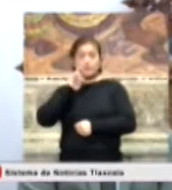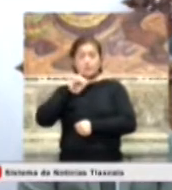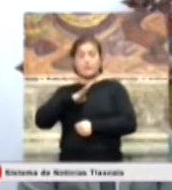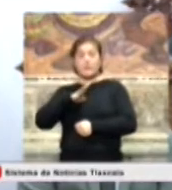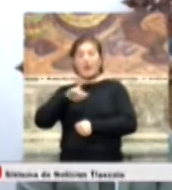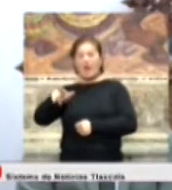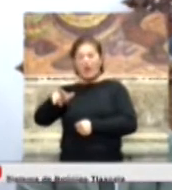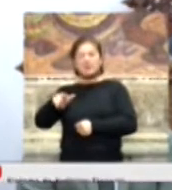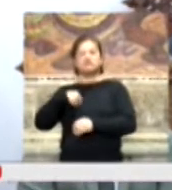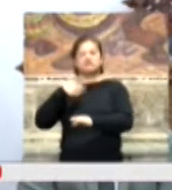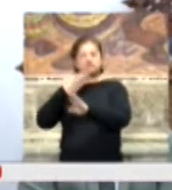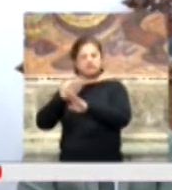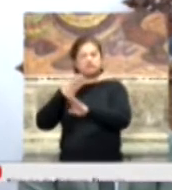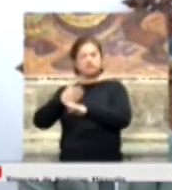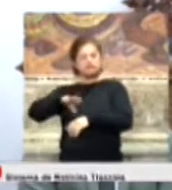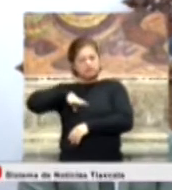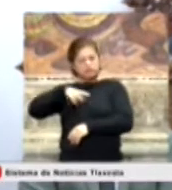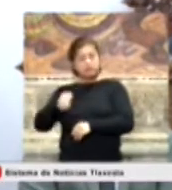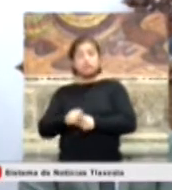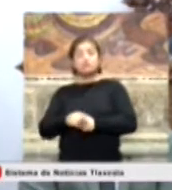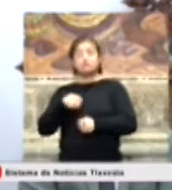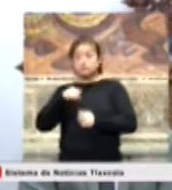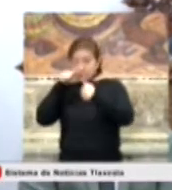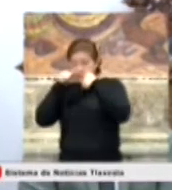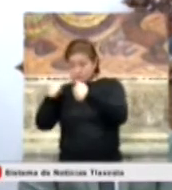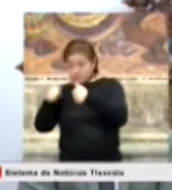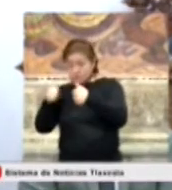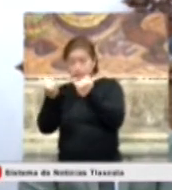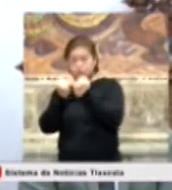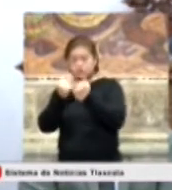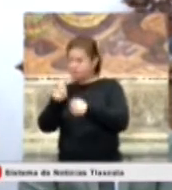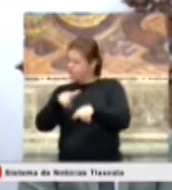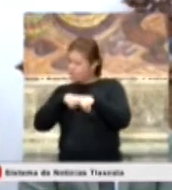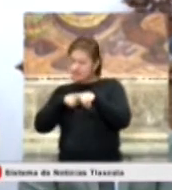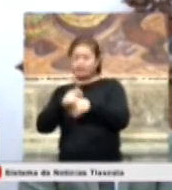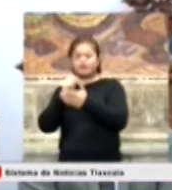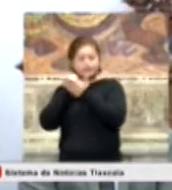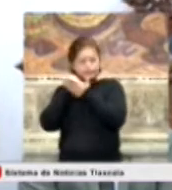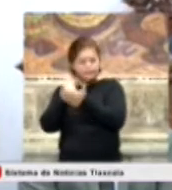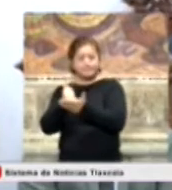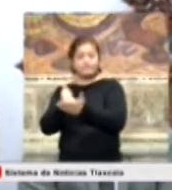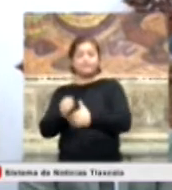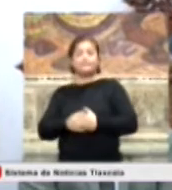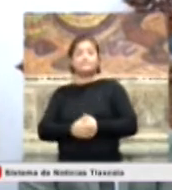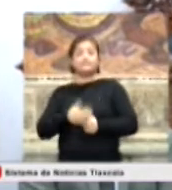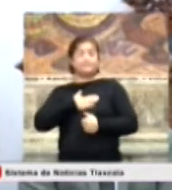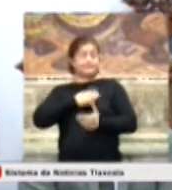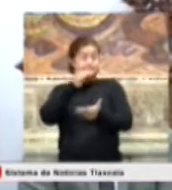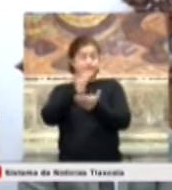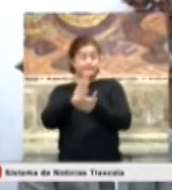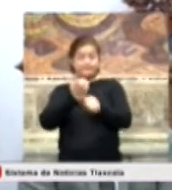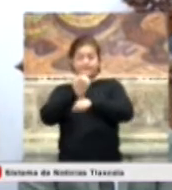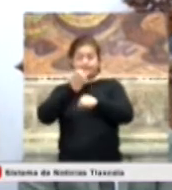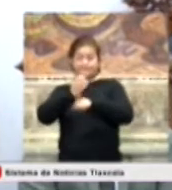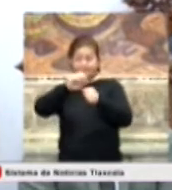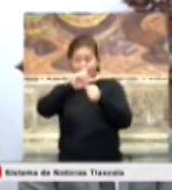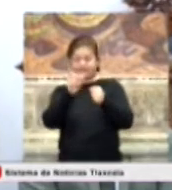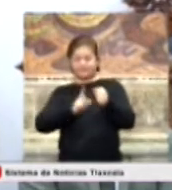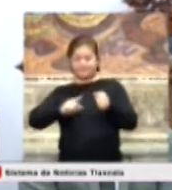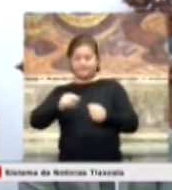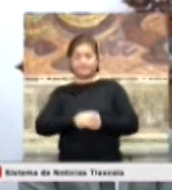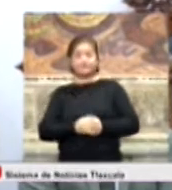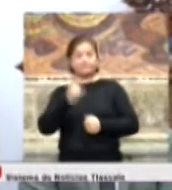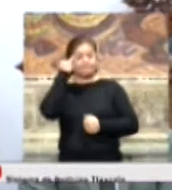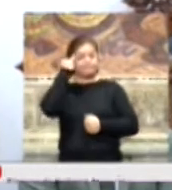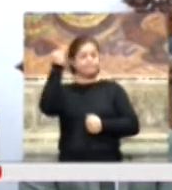de Frida Kahlo, el cual será resguardado y promovido desde Tlaxcala para todo el mundo. Dentro del último punto, campo